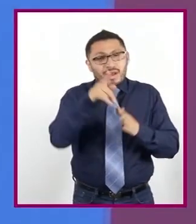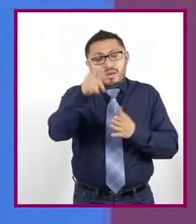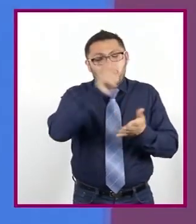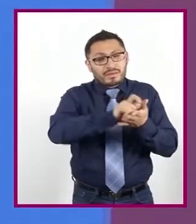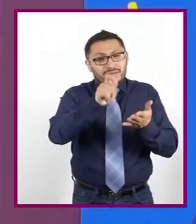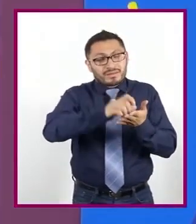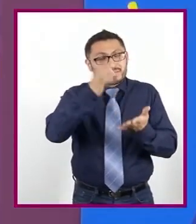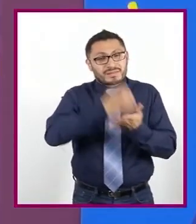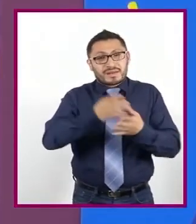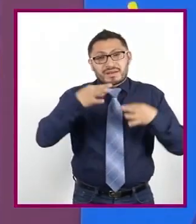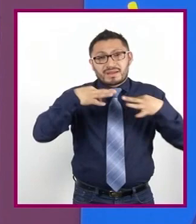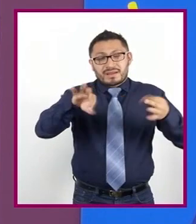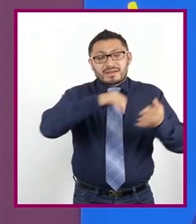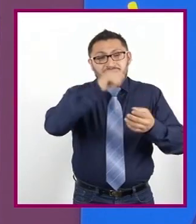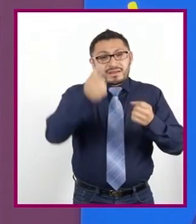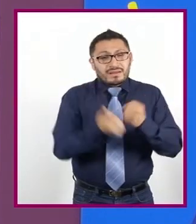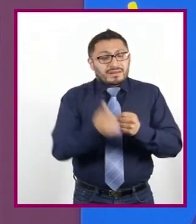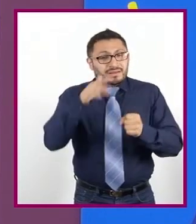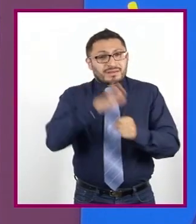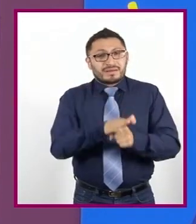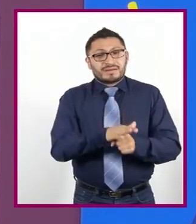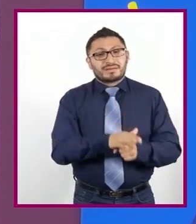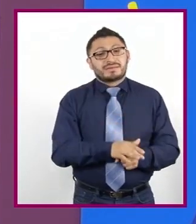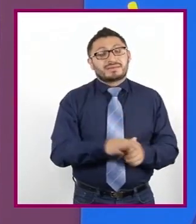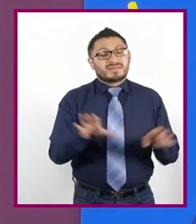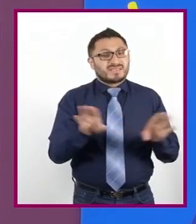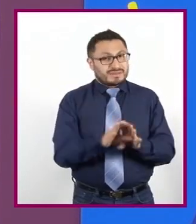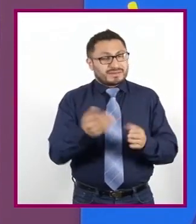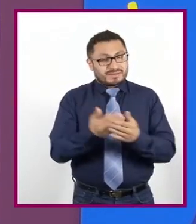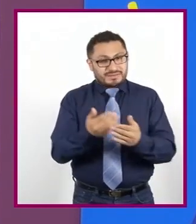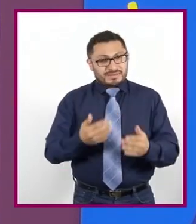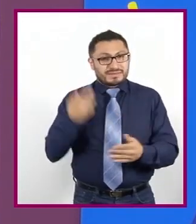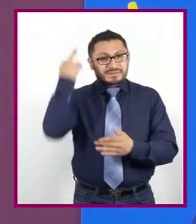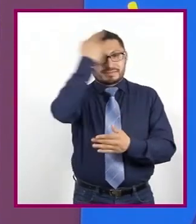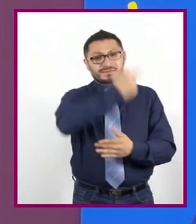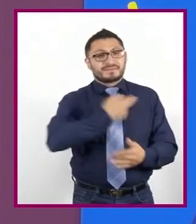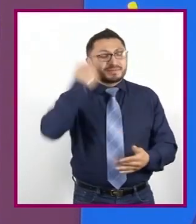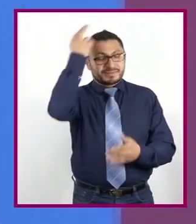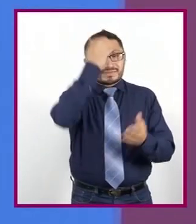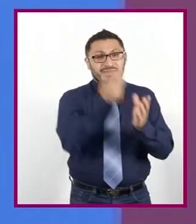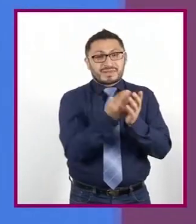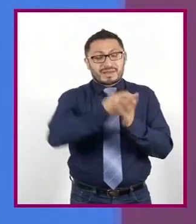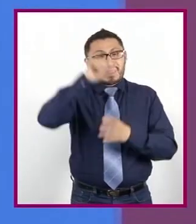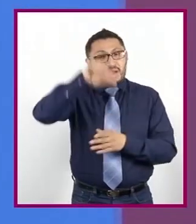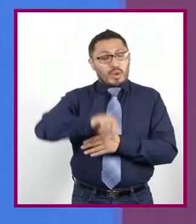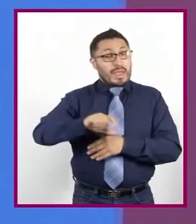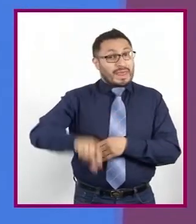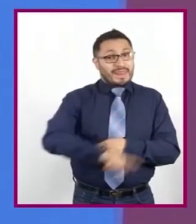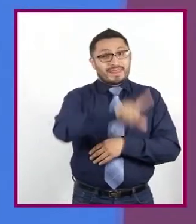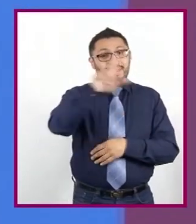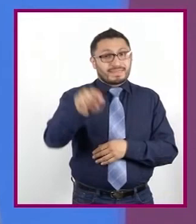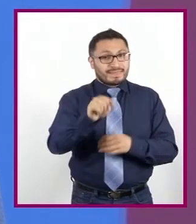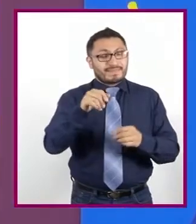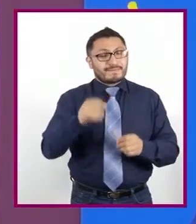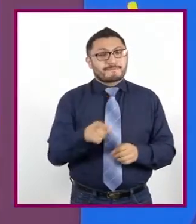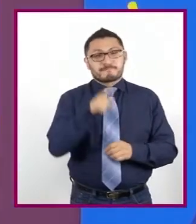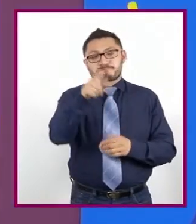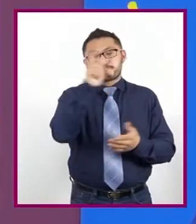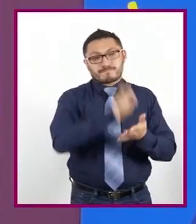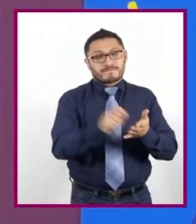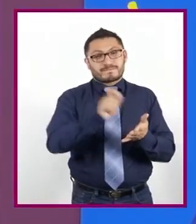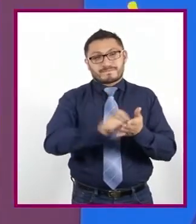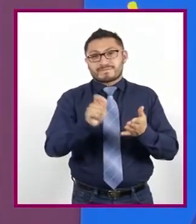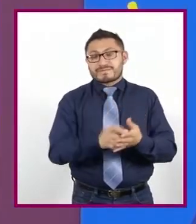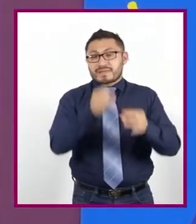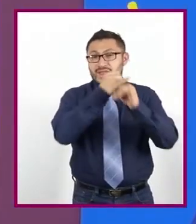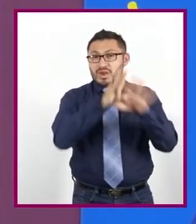cuaderno un documento administrativo, como los que hemos analizado en esta sesión, y posteriormente lo llenen con